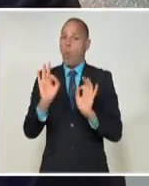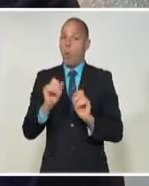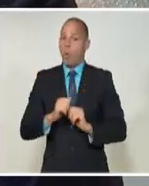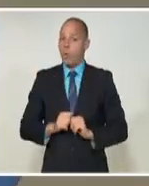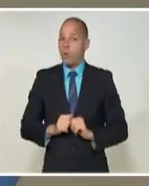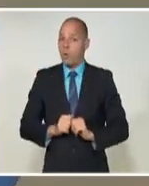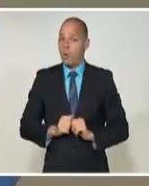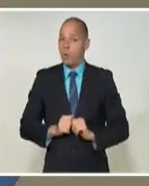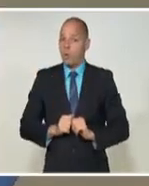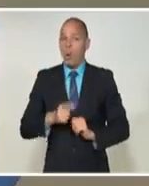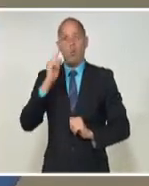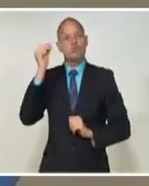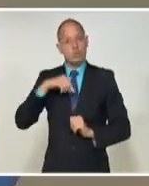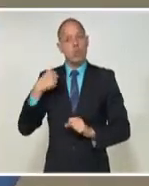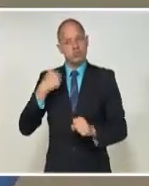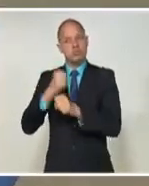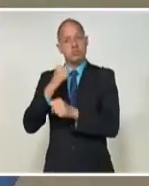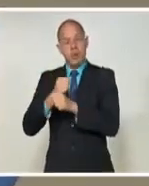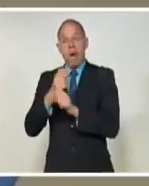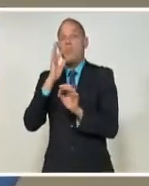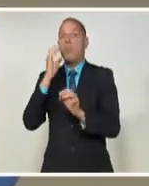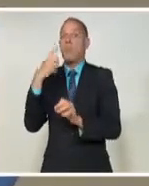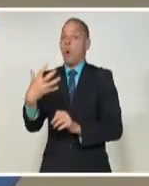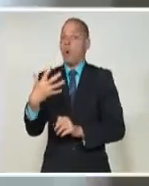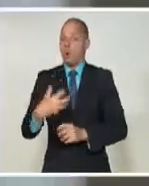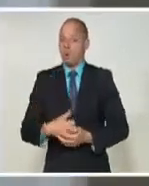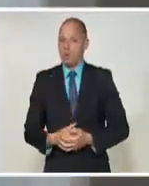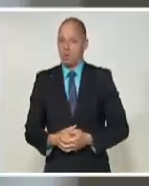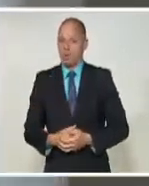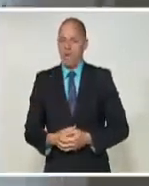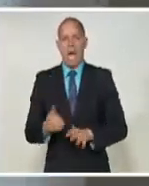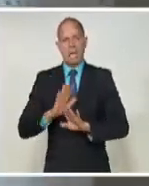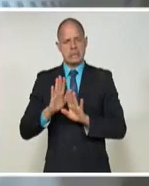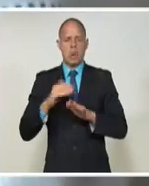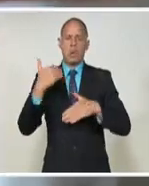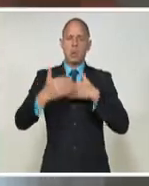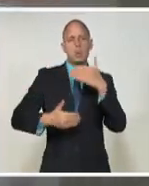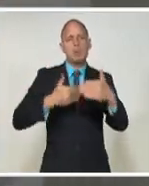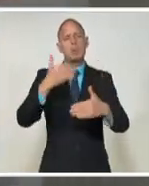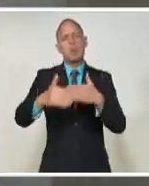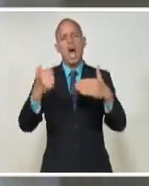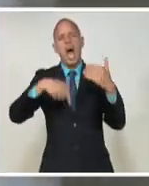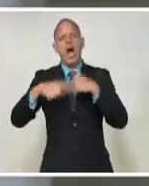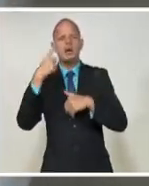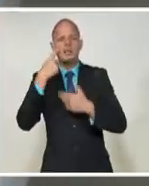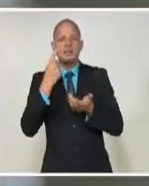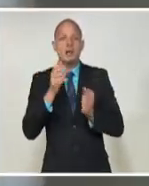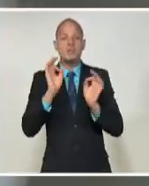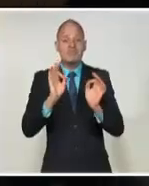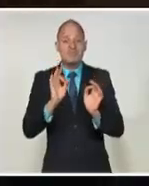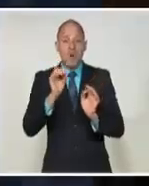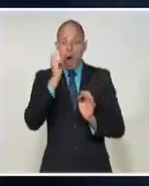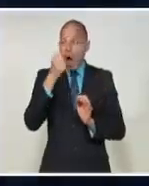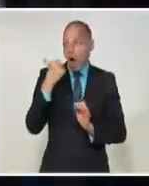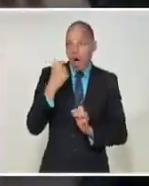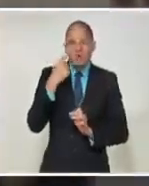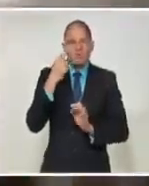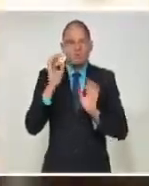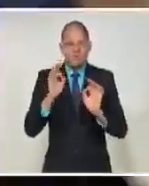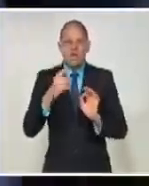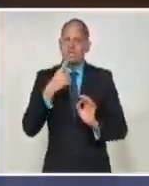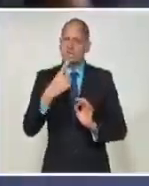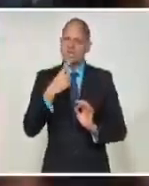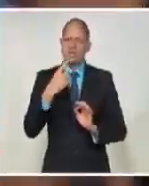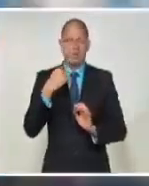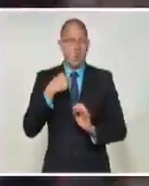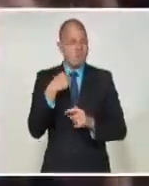que está haciendo. Este héroe del pueblo sustenta en esas ideas cada uno de sus pasos en la vida. y asegura que nada lo